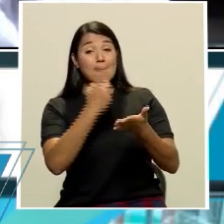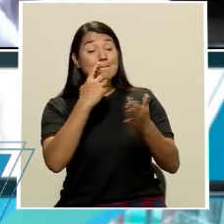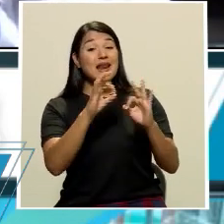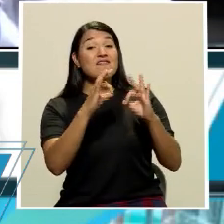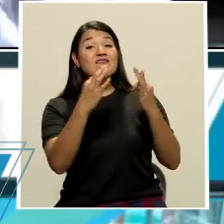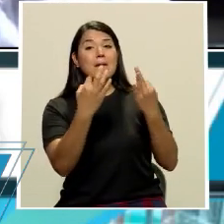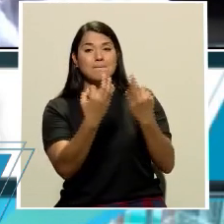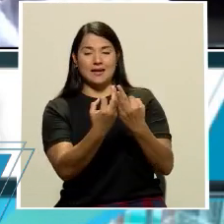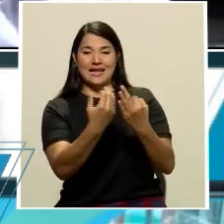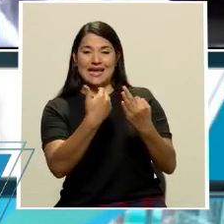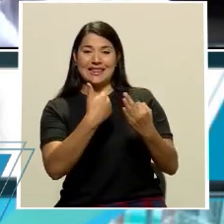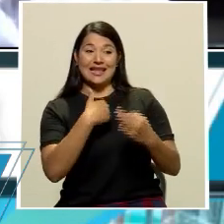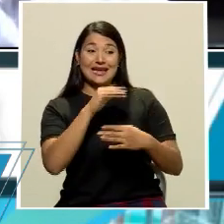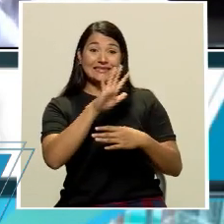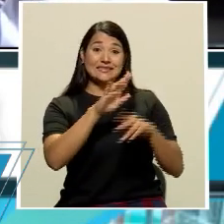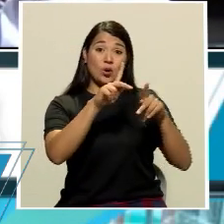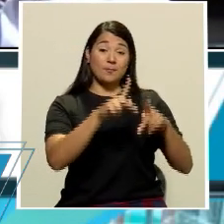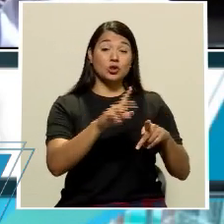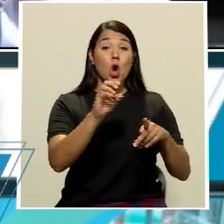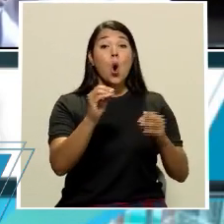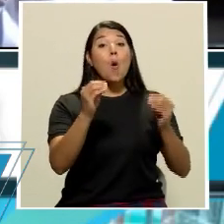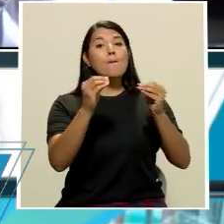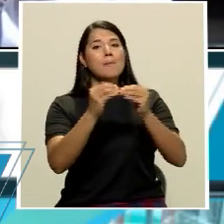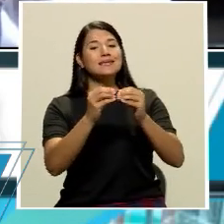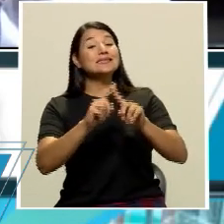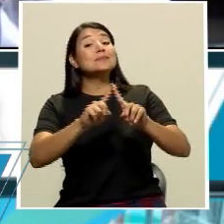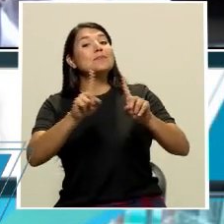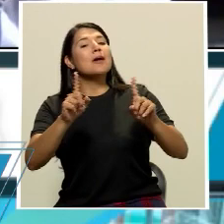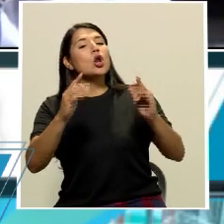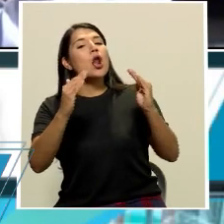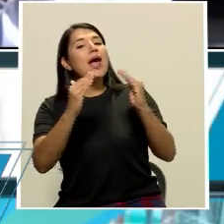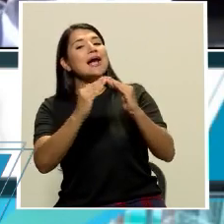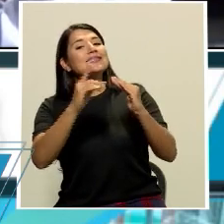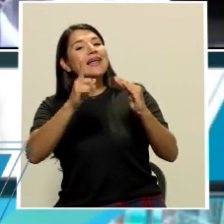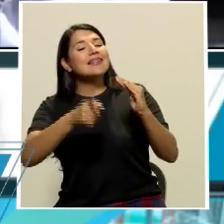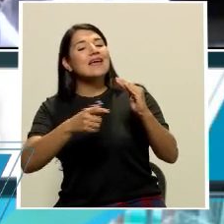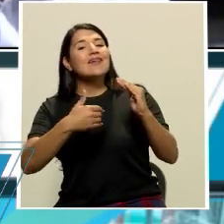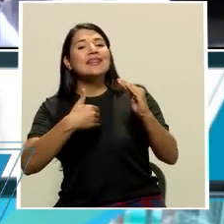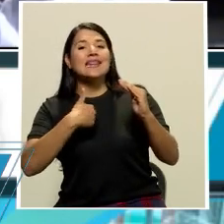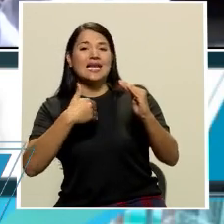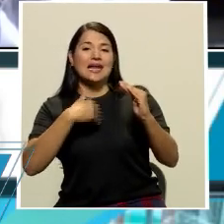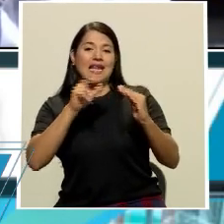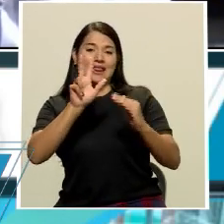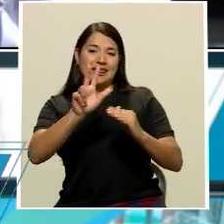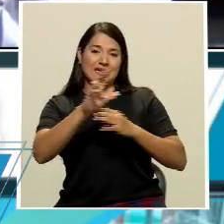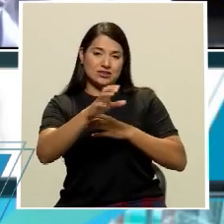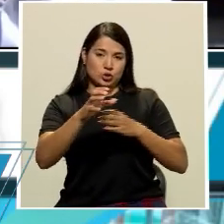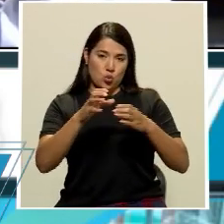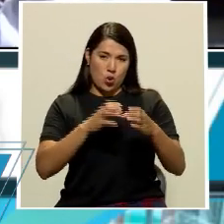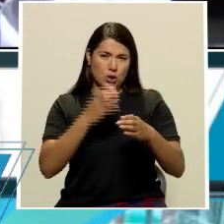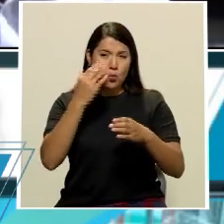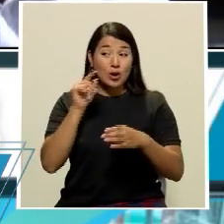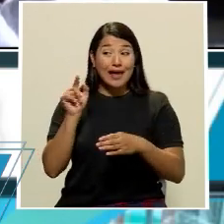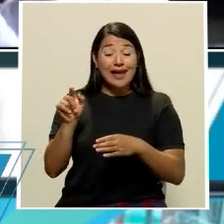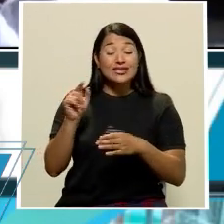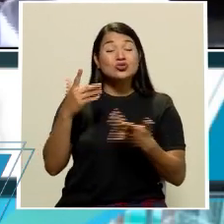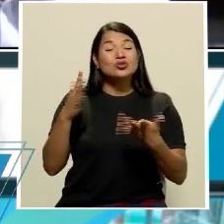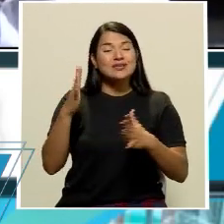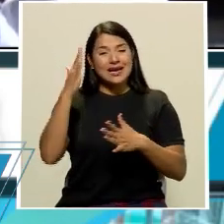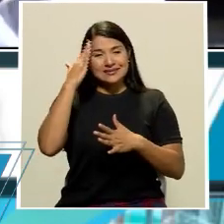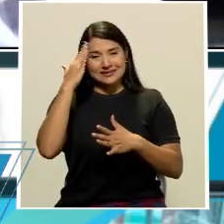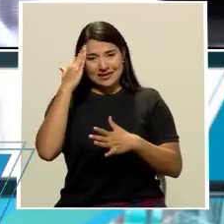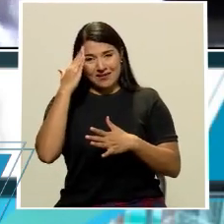exige que la vivienda tenga mínimo 3 dormitorios. Porque el Bambi reconoce que más de 2 personas por dormitorio ya tiene un problema de